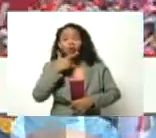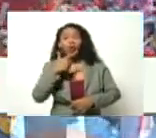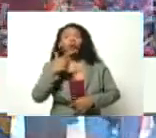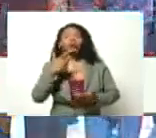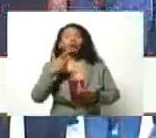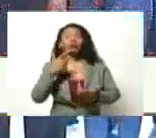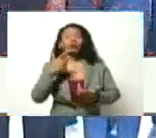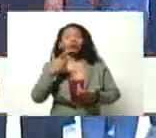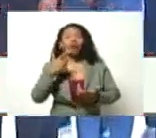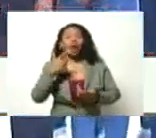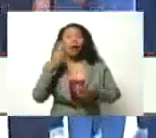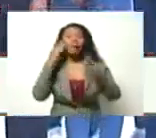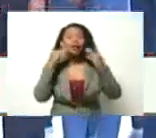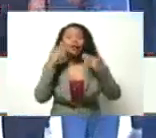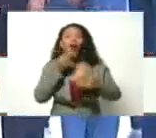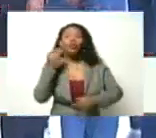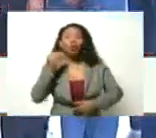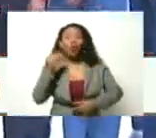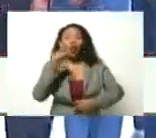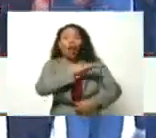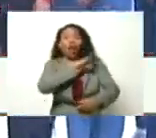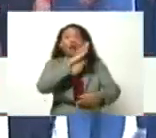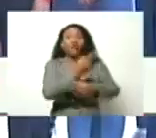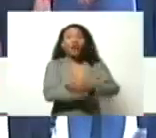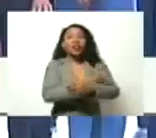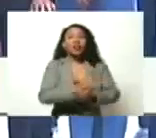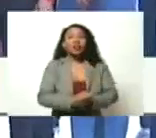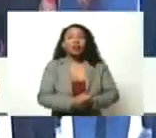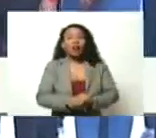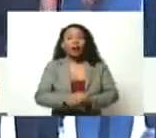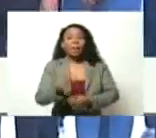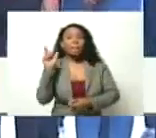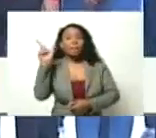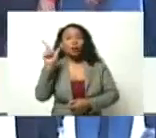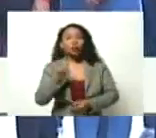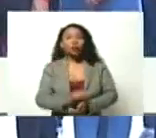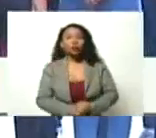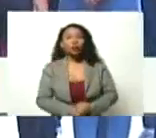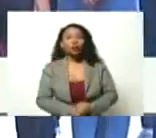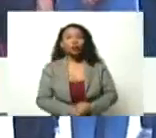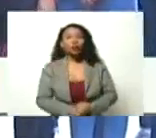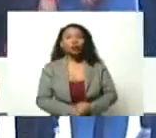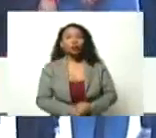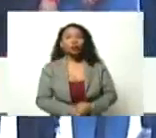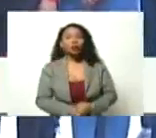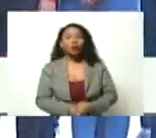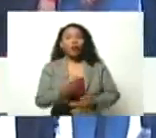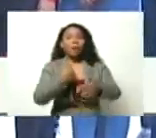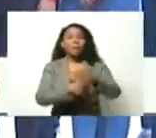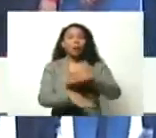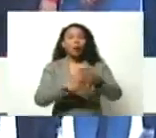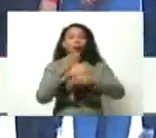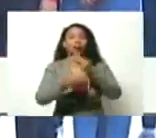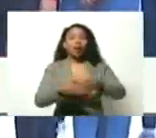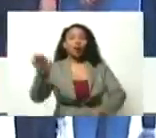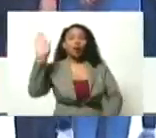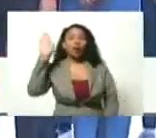juventud la fuerza del peso vamos a juramentar No